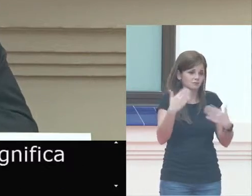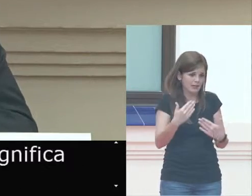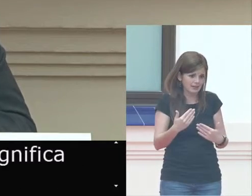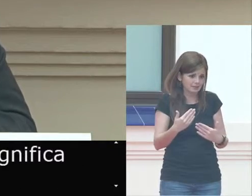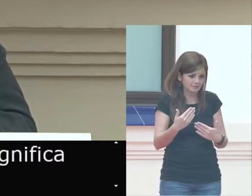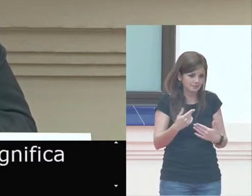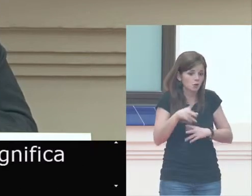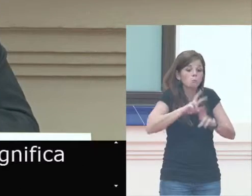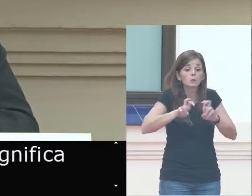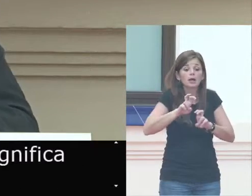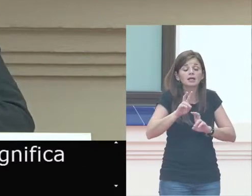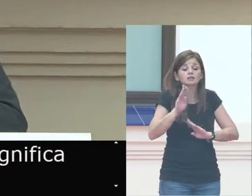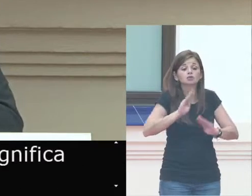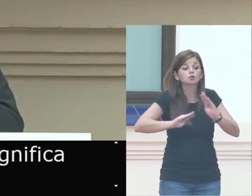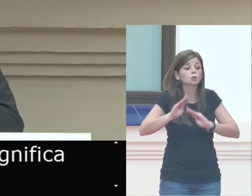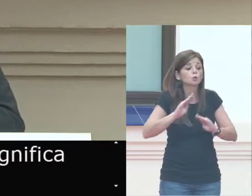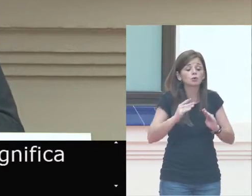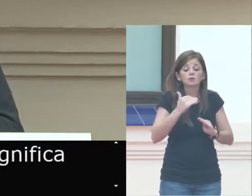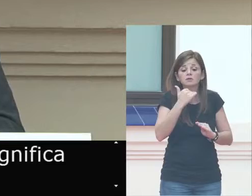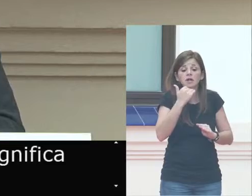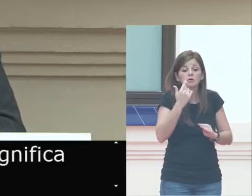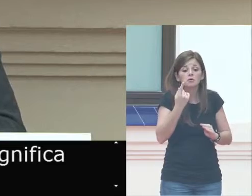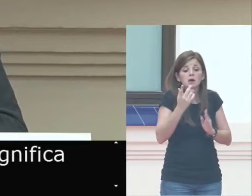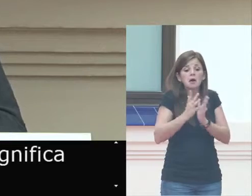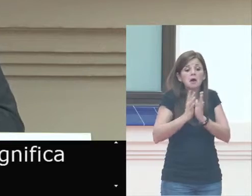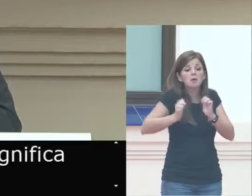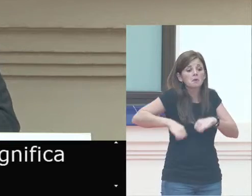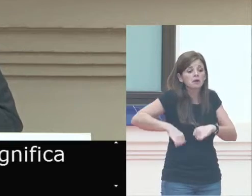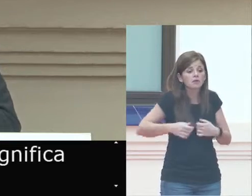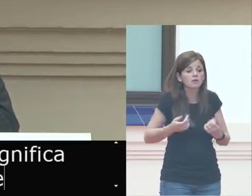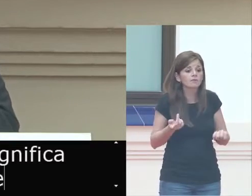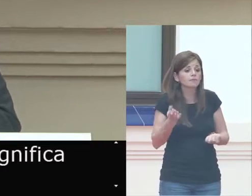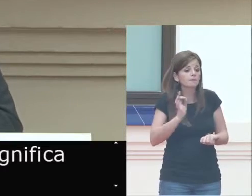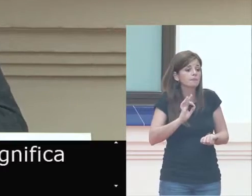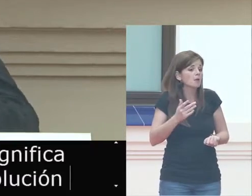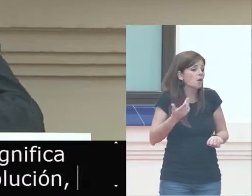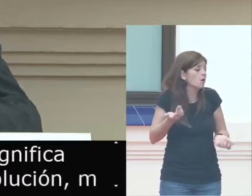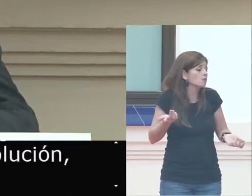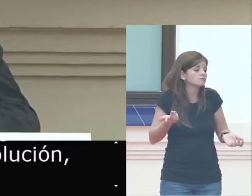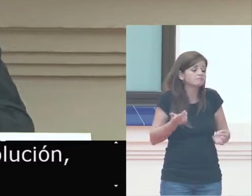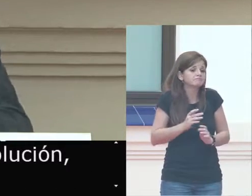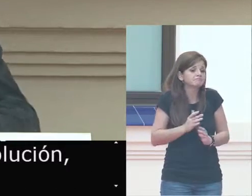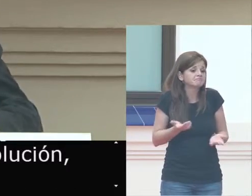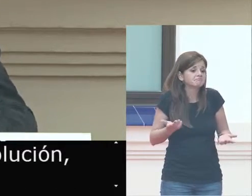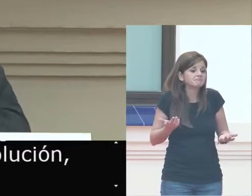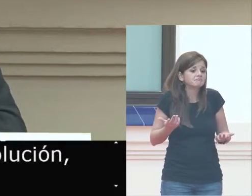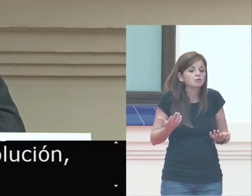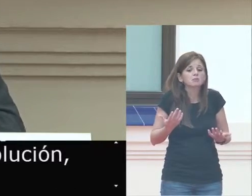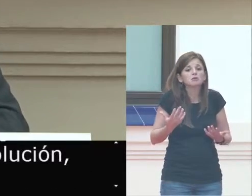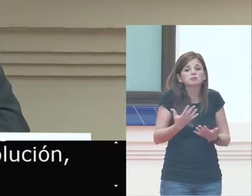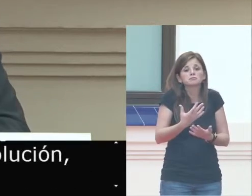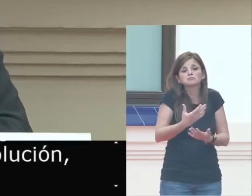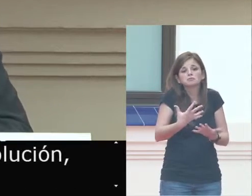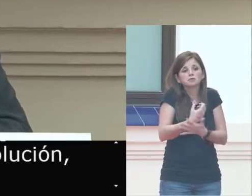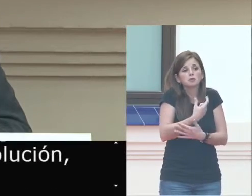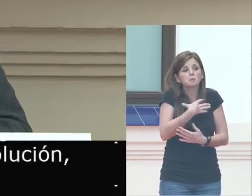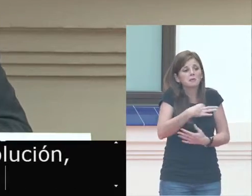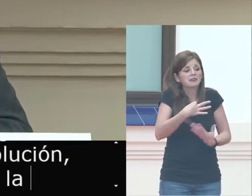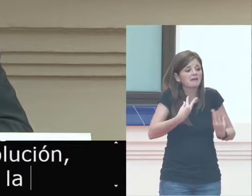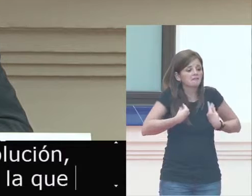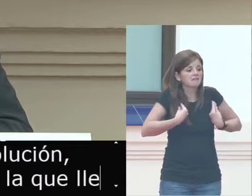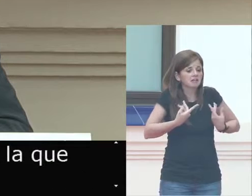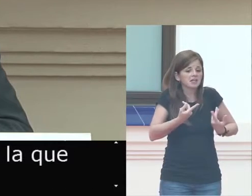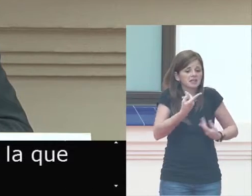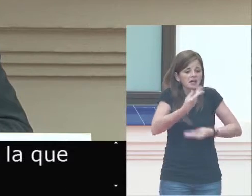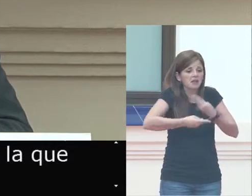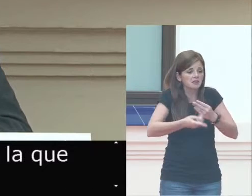la solución en la que pueda haber un acuerdo, en la que todas las partes puedan vivir con ella,